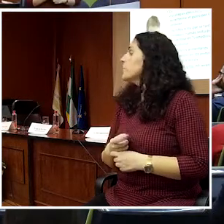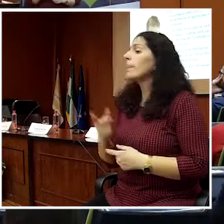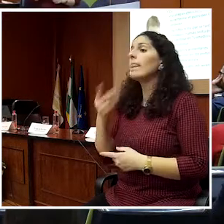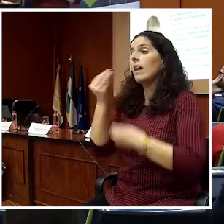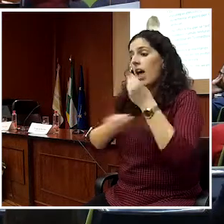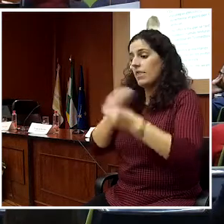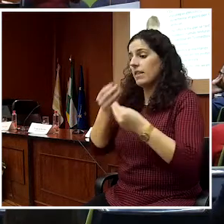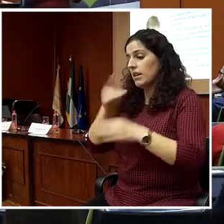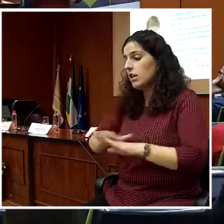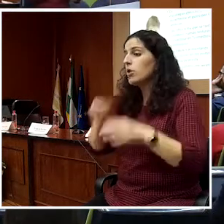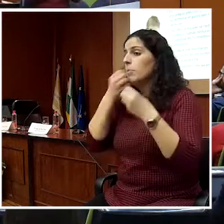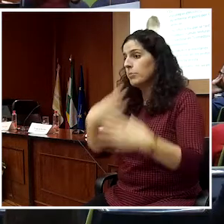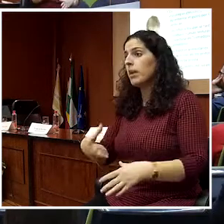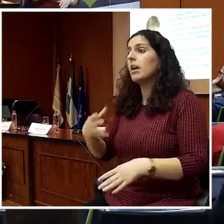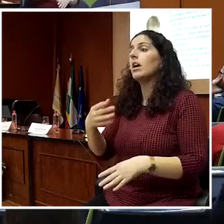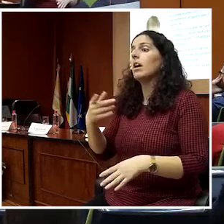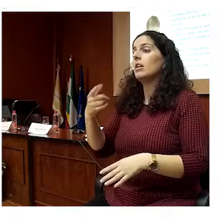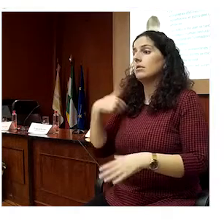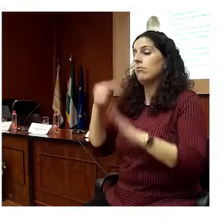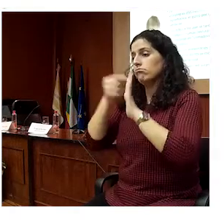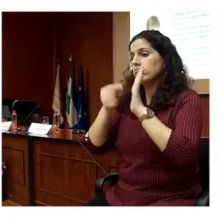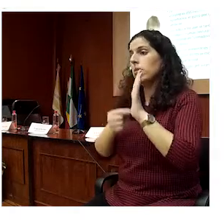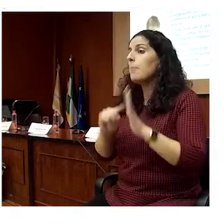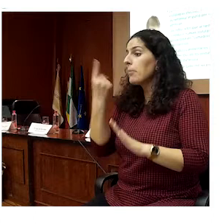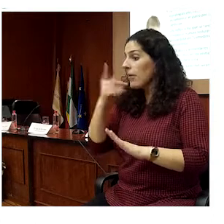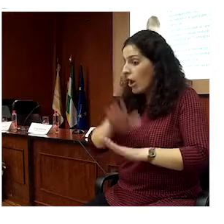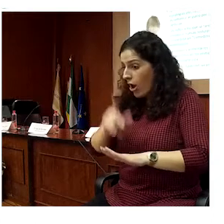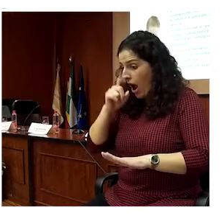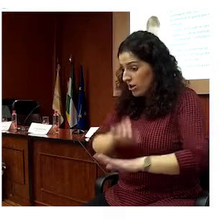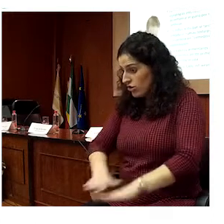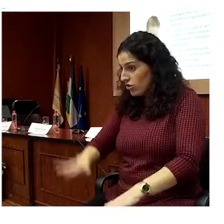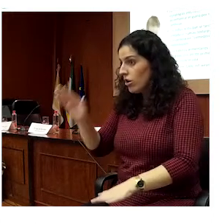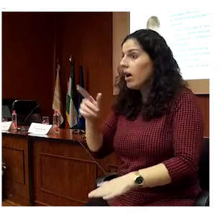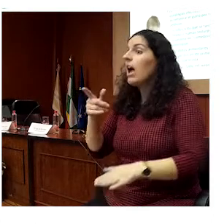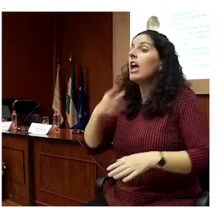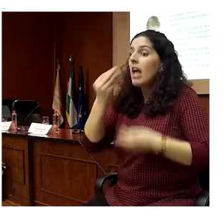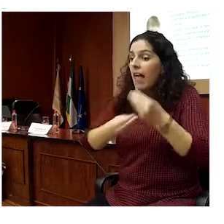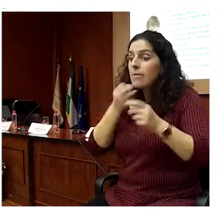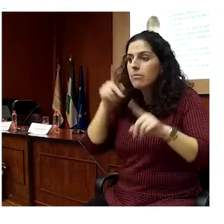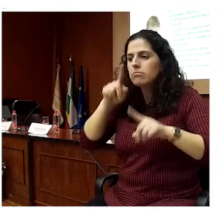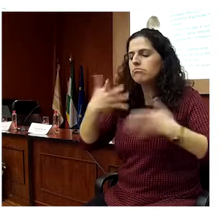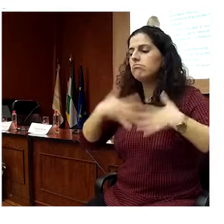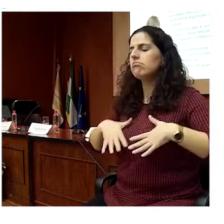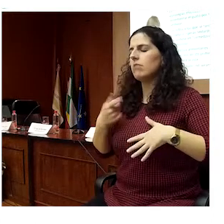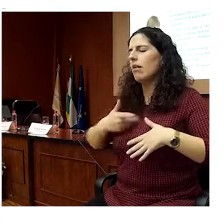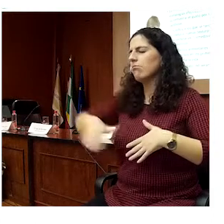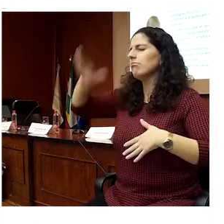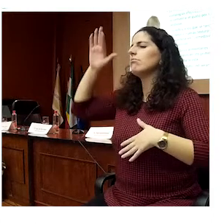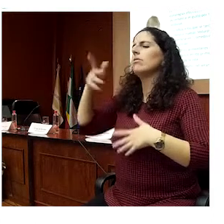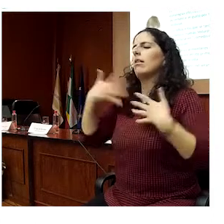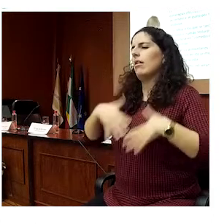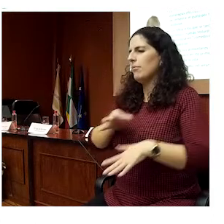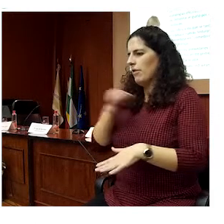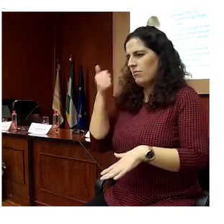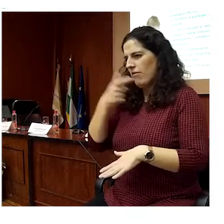hábitos saludables que están establecidos durante los primeros años de la vida son los que van a persistir en el futuro. Va a ser muy difícil que